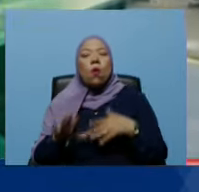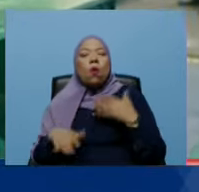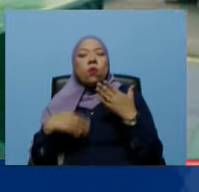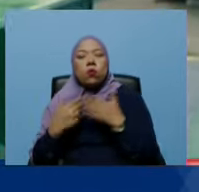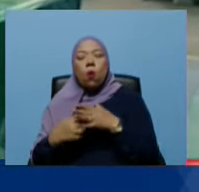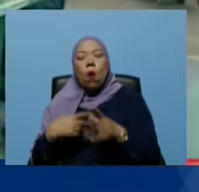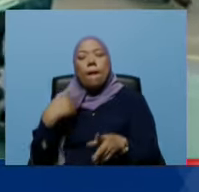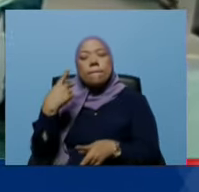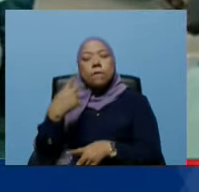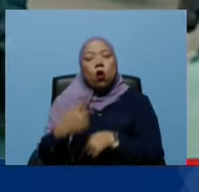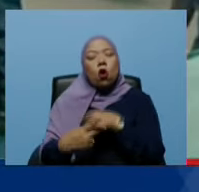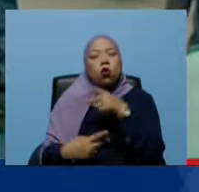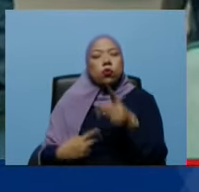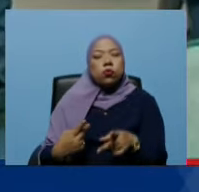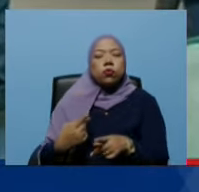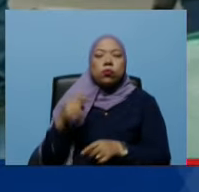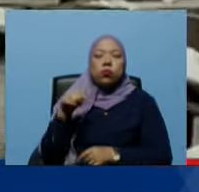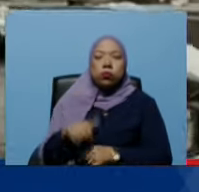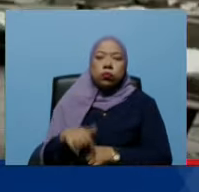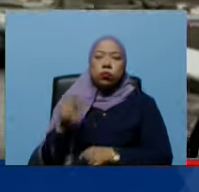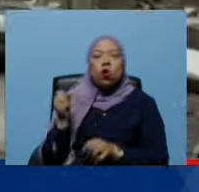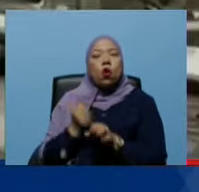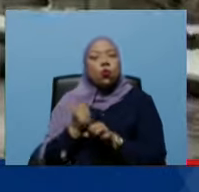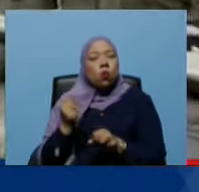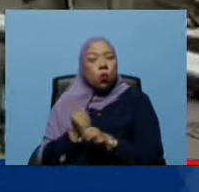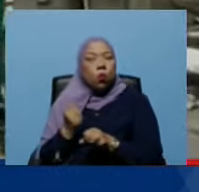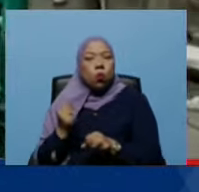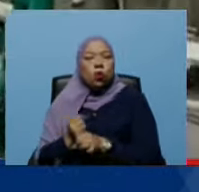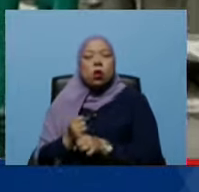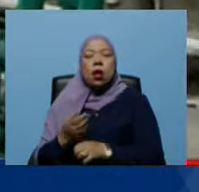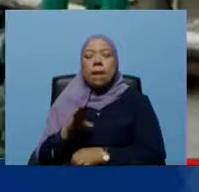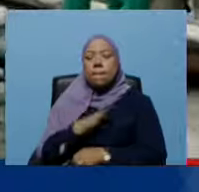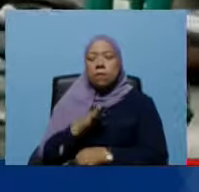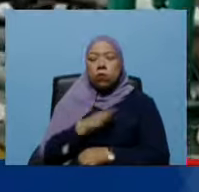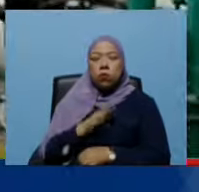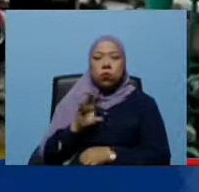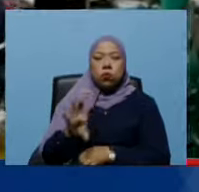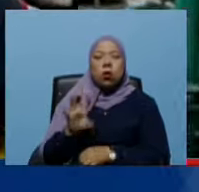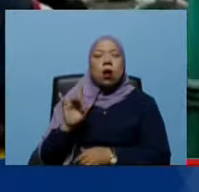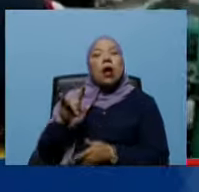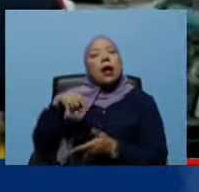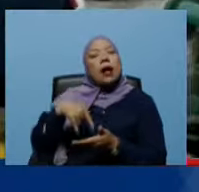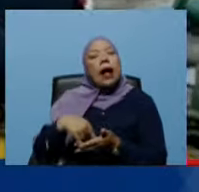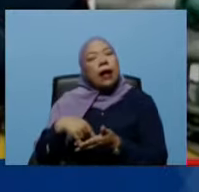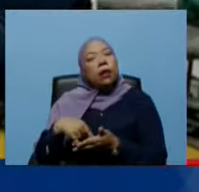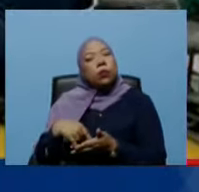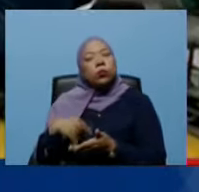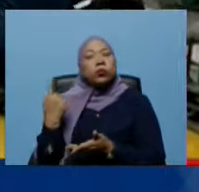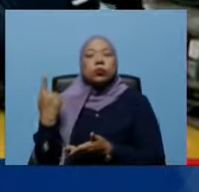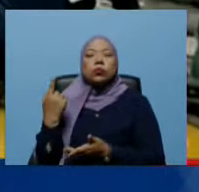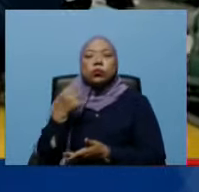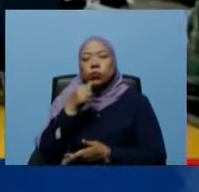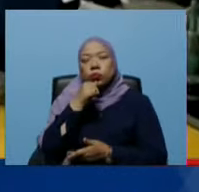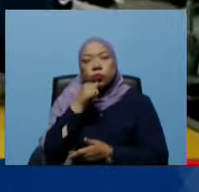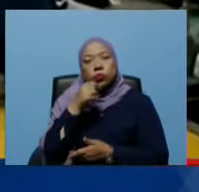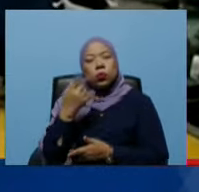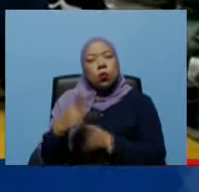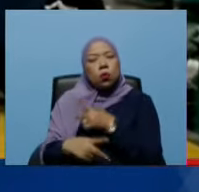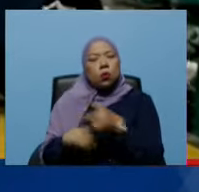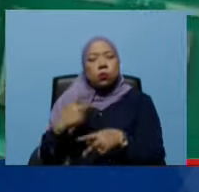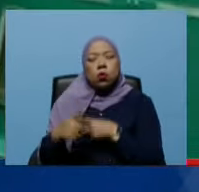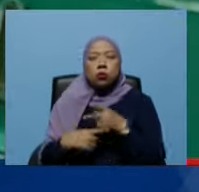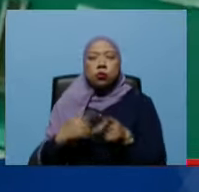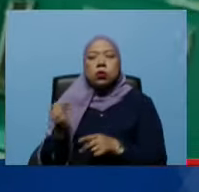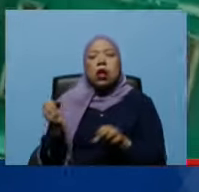sector productivo, aquí están los trabajadores patriotas carabobeños de Alucasa